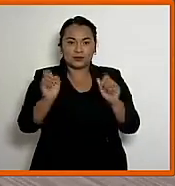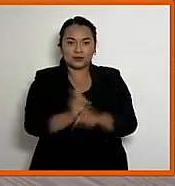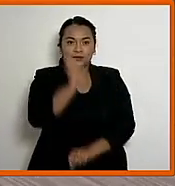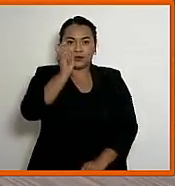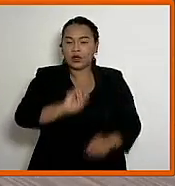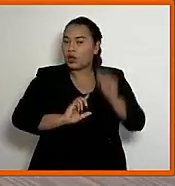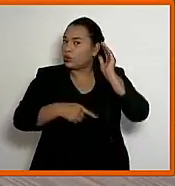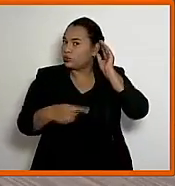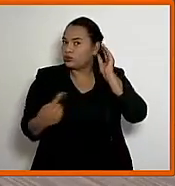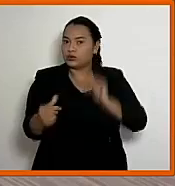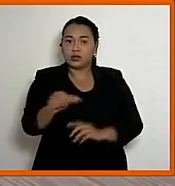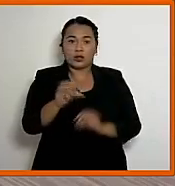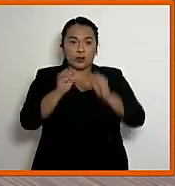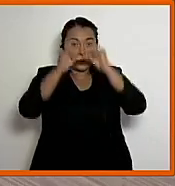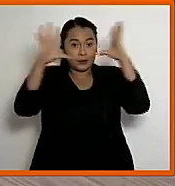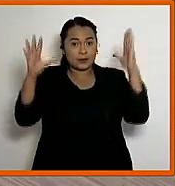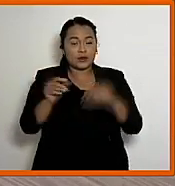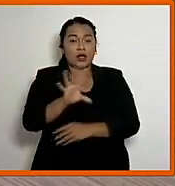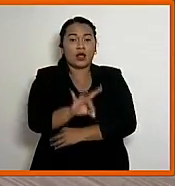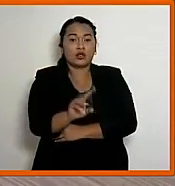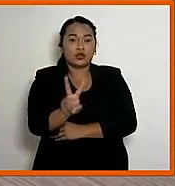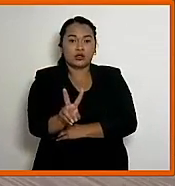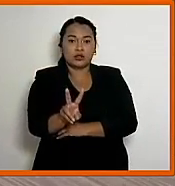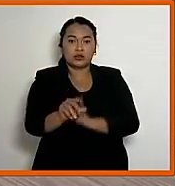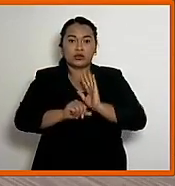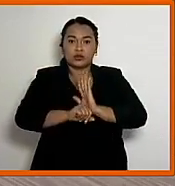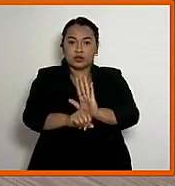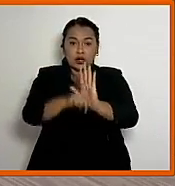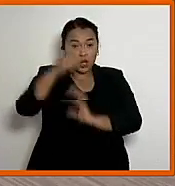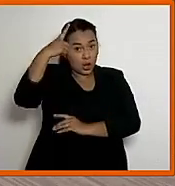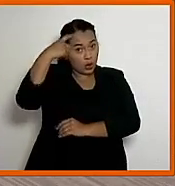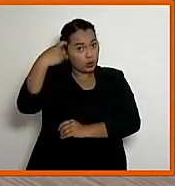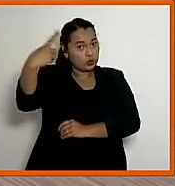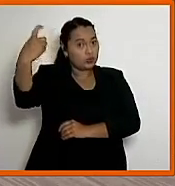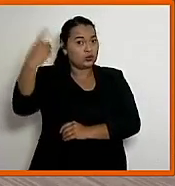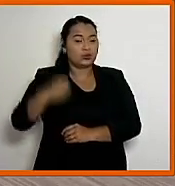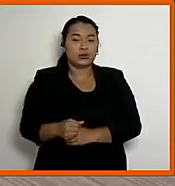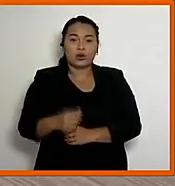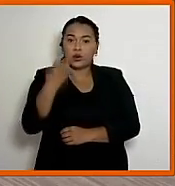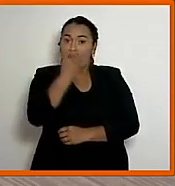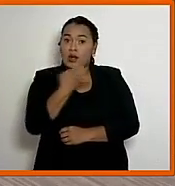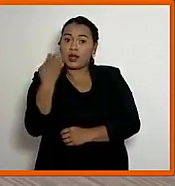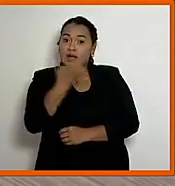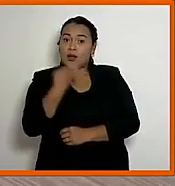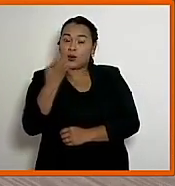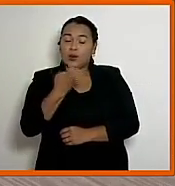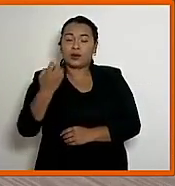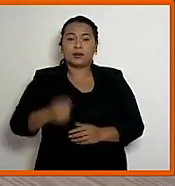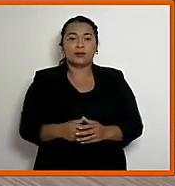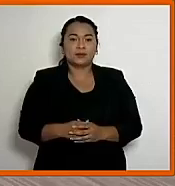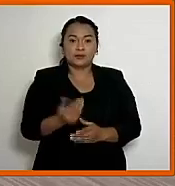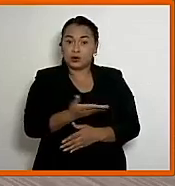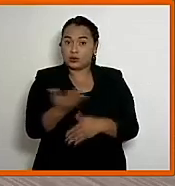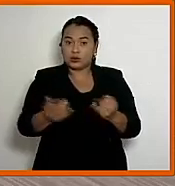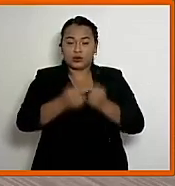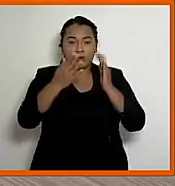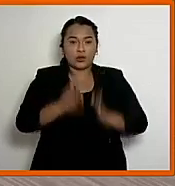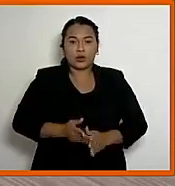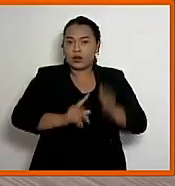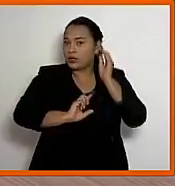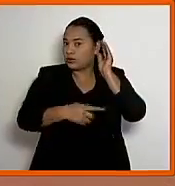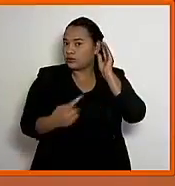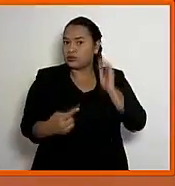para esta linda mañana es el 82 con su símbolo de sueño escuela. Pero si estás esperando la esfera ganadora de Multi X,